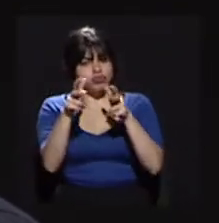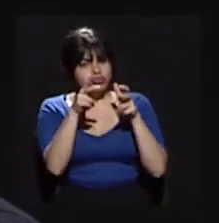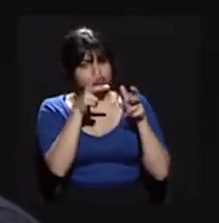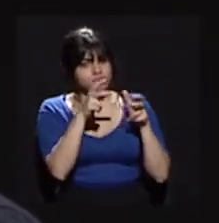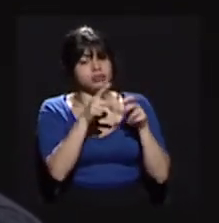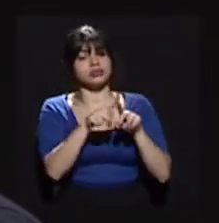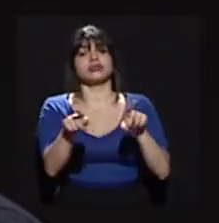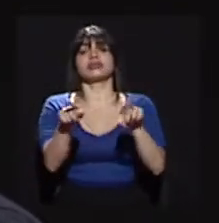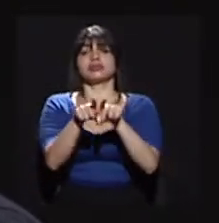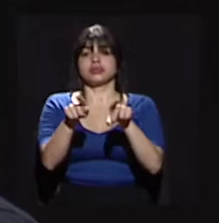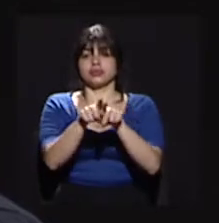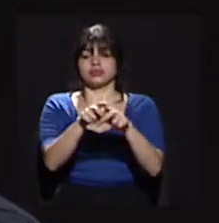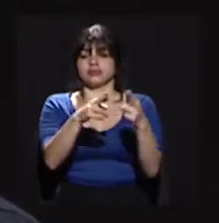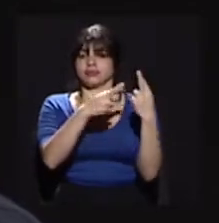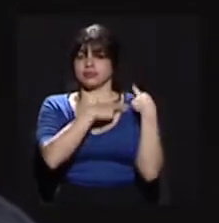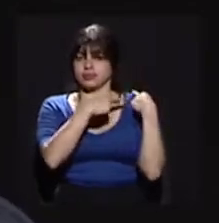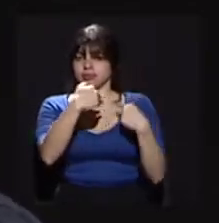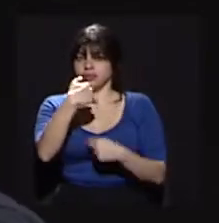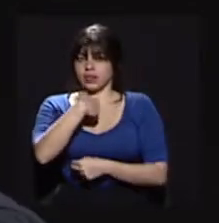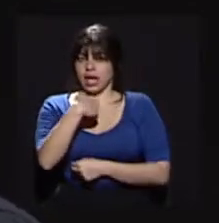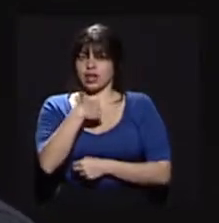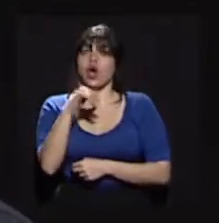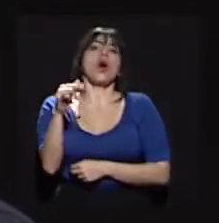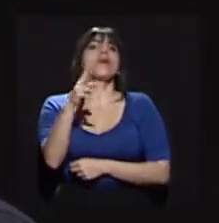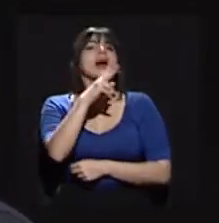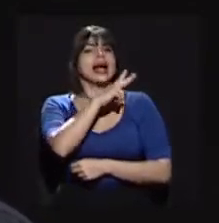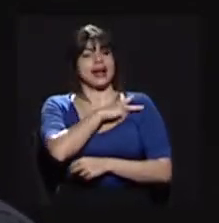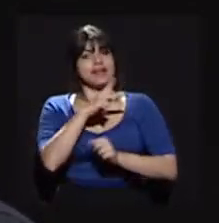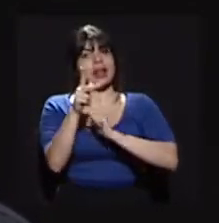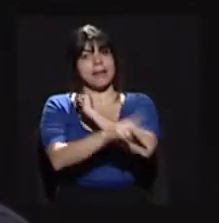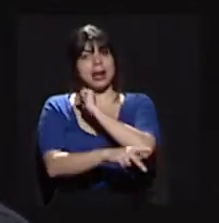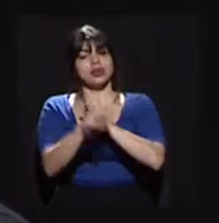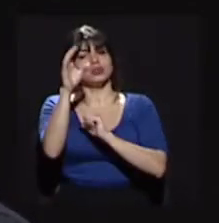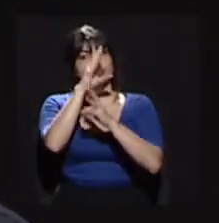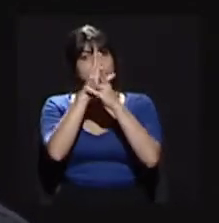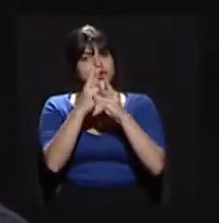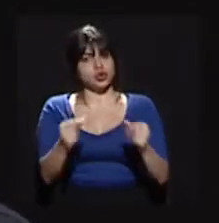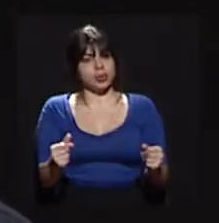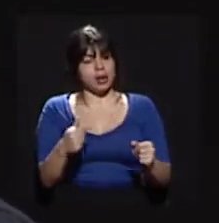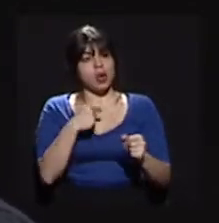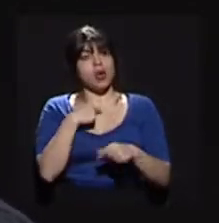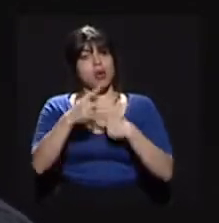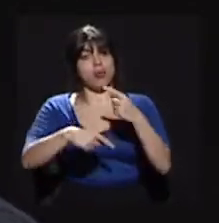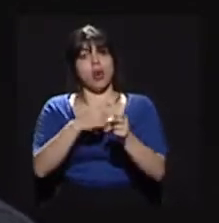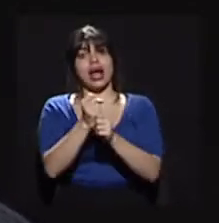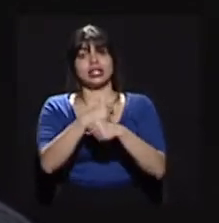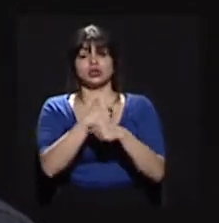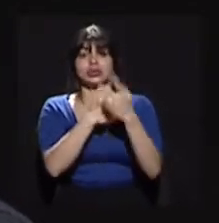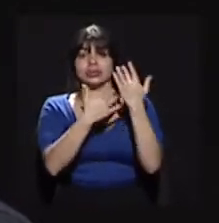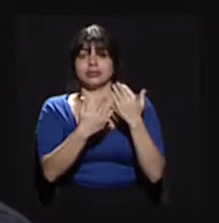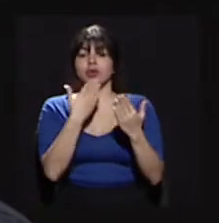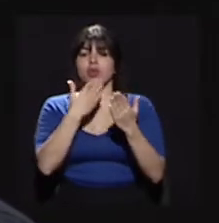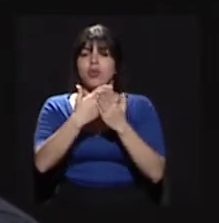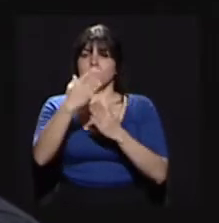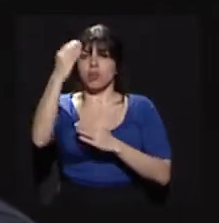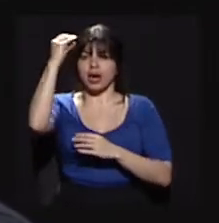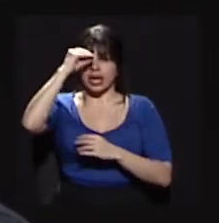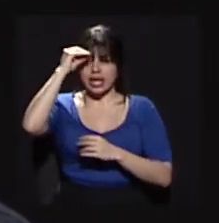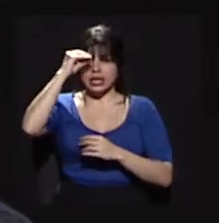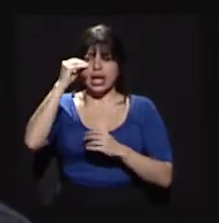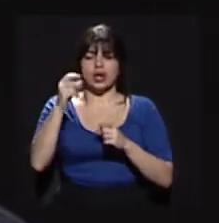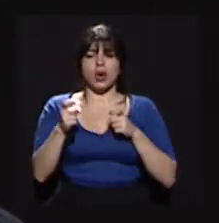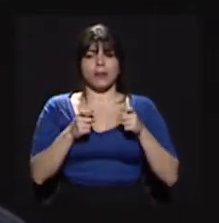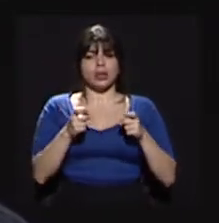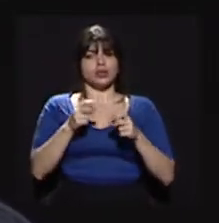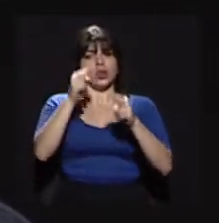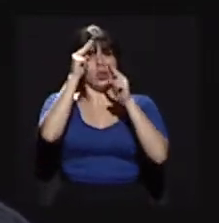también de la obligación que tengo como jefe de estado de resolver y eso lo voy a hacer espero con buen criterio con mesura